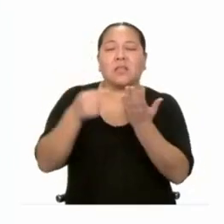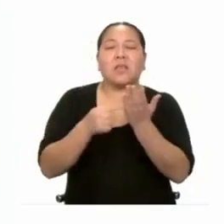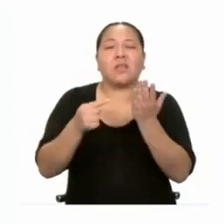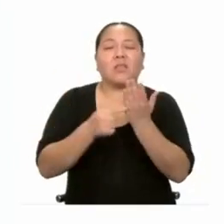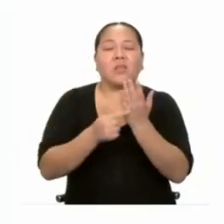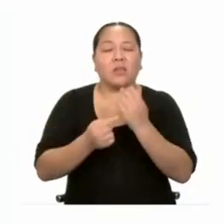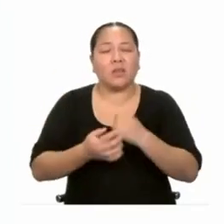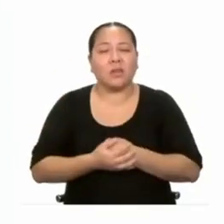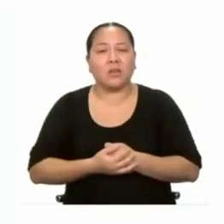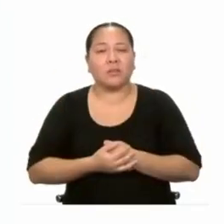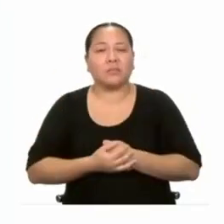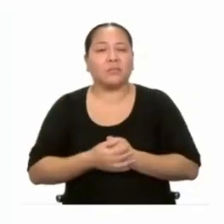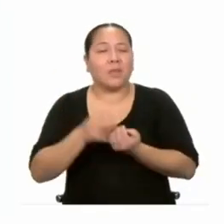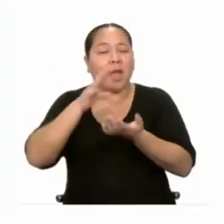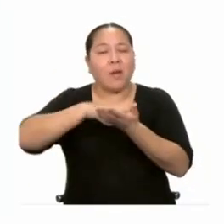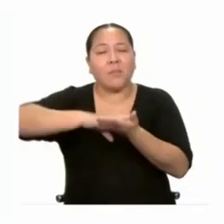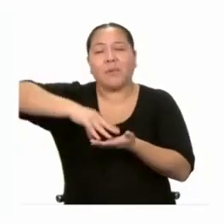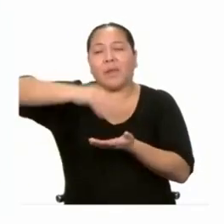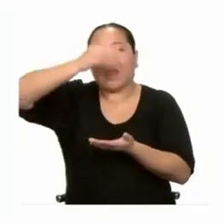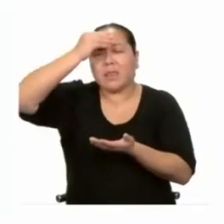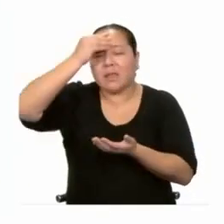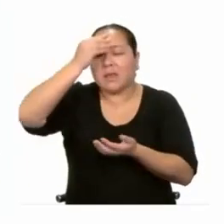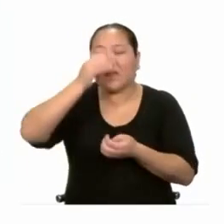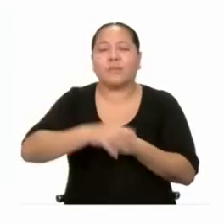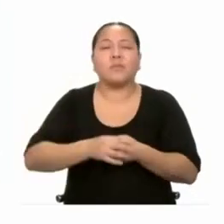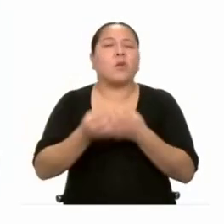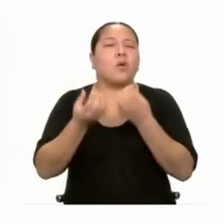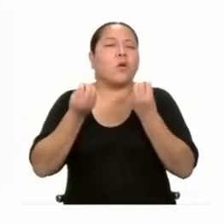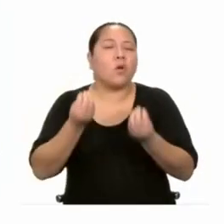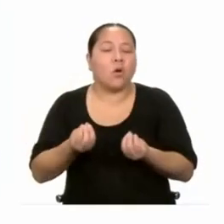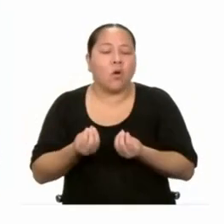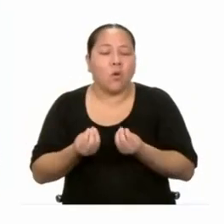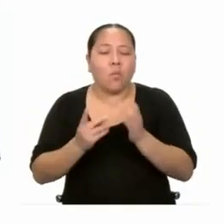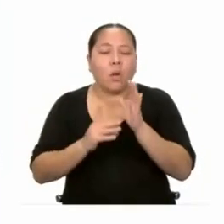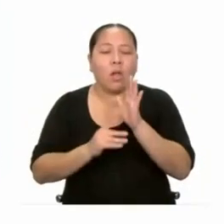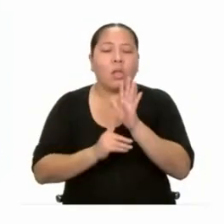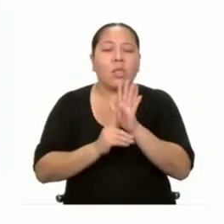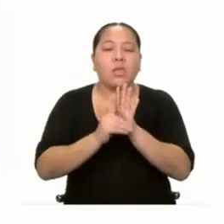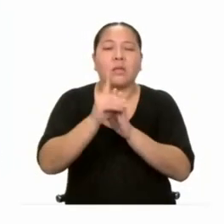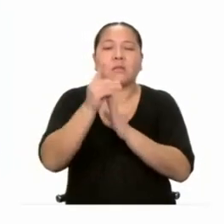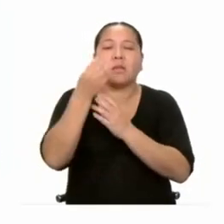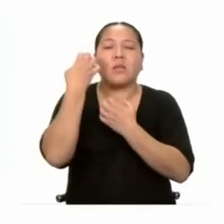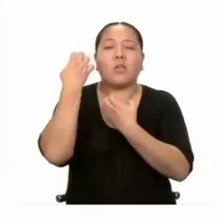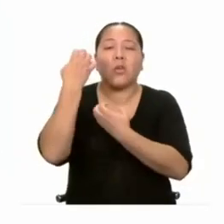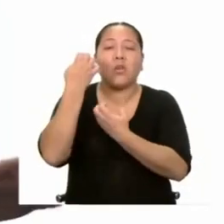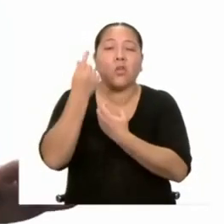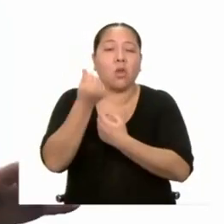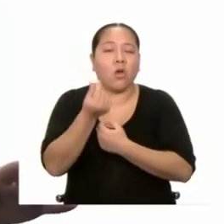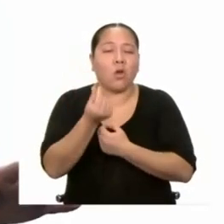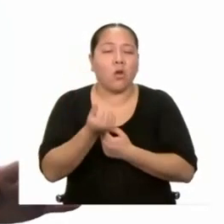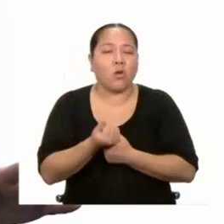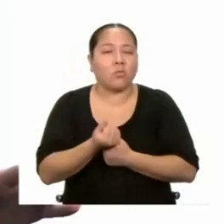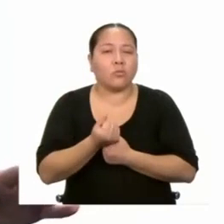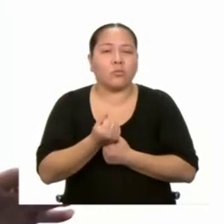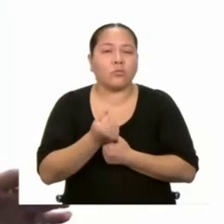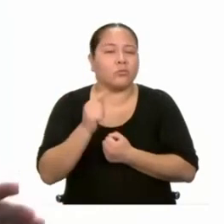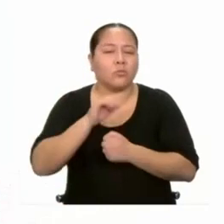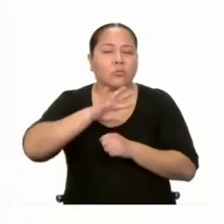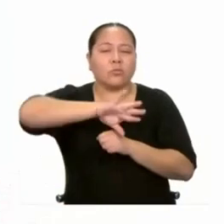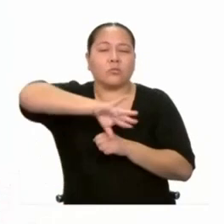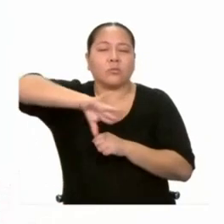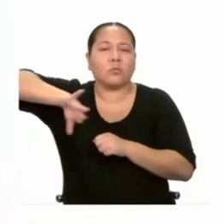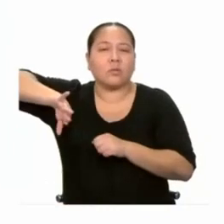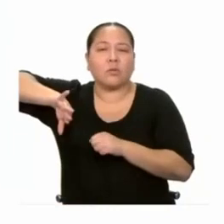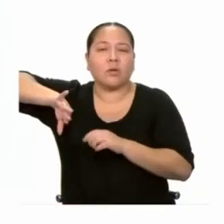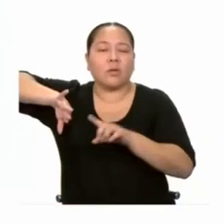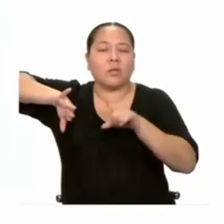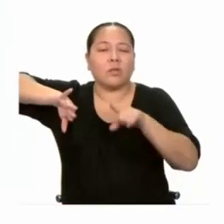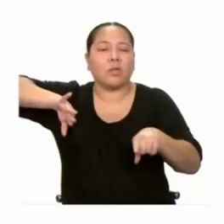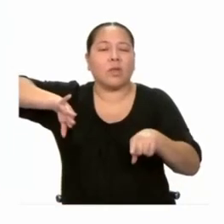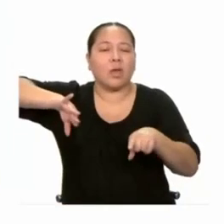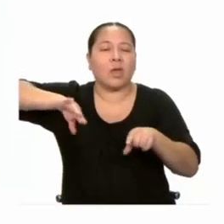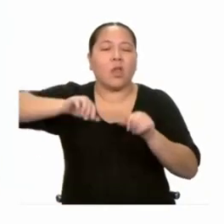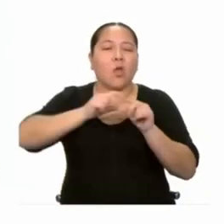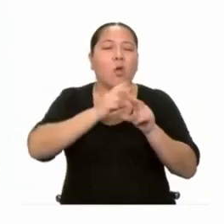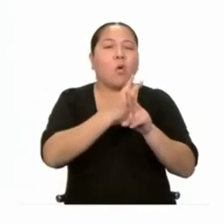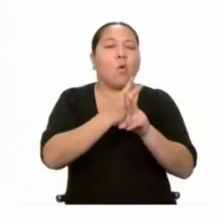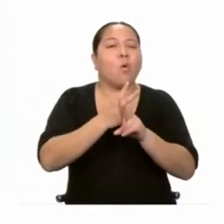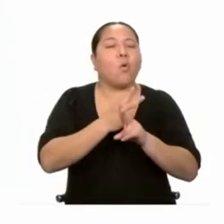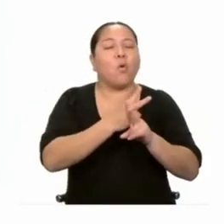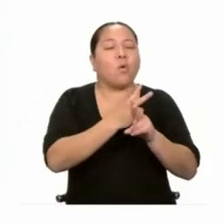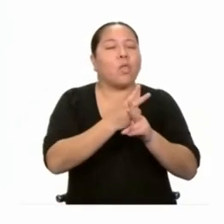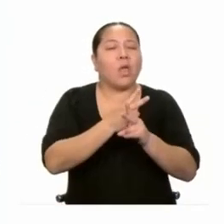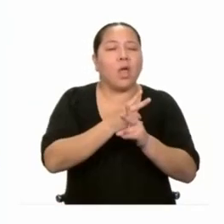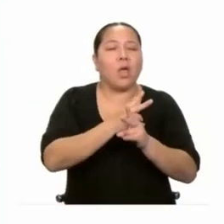Tecnología. Aprenderemos cómo es que el desarrollo económico nunca puede estar separado de la conservación de